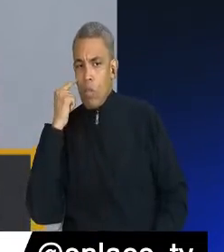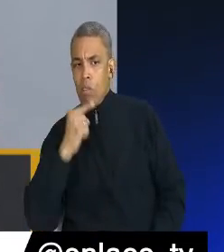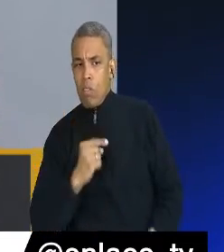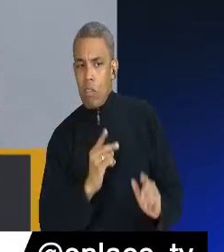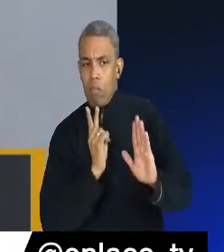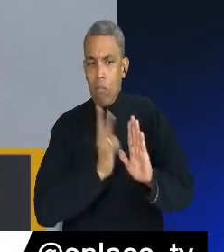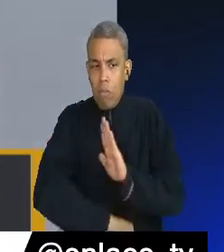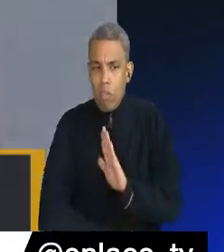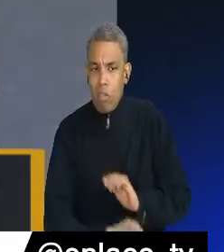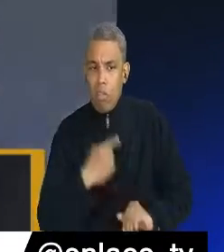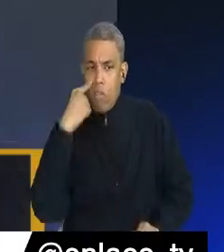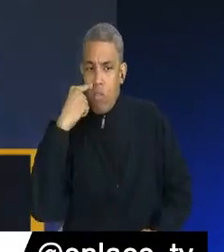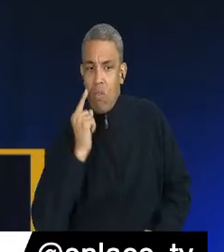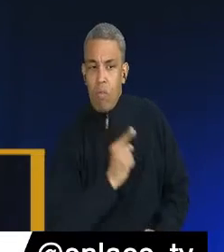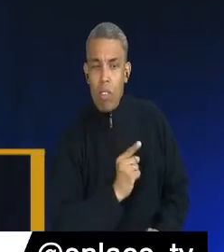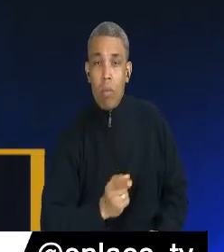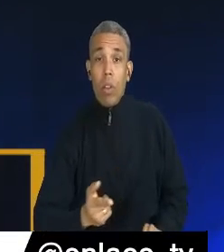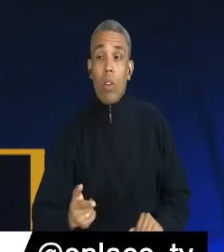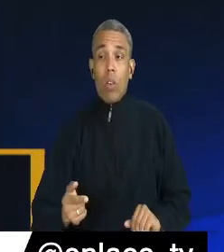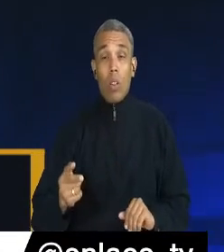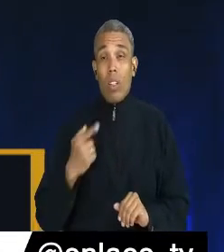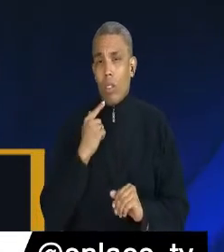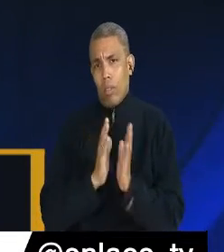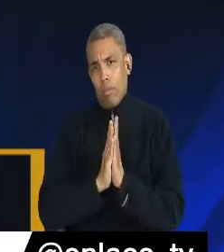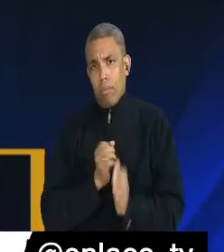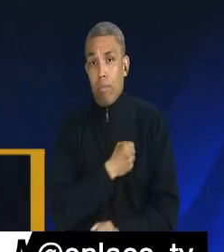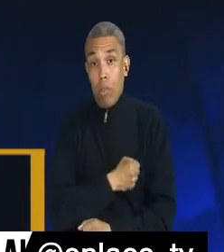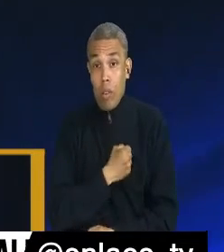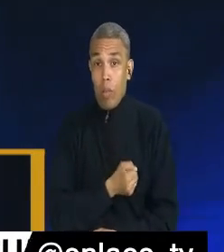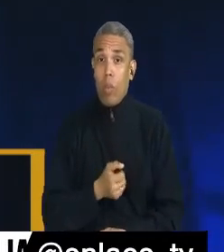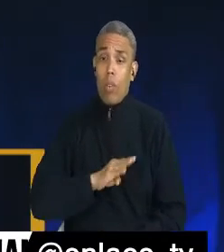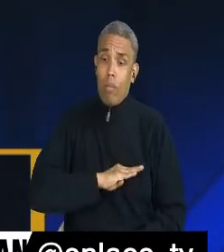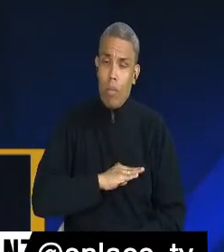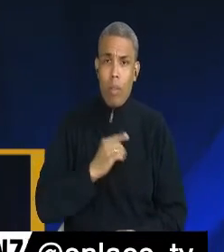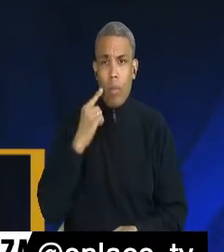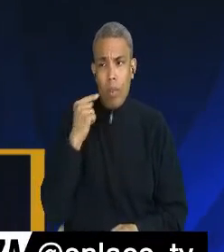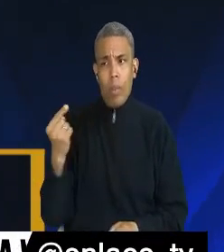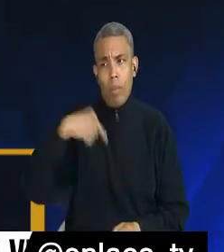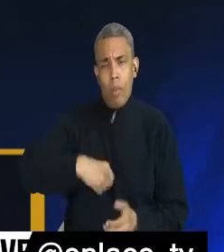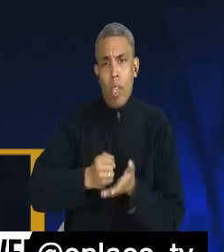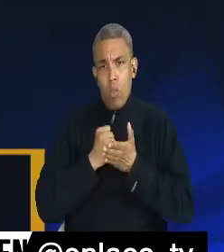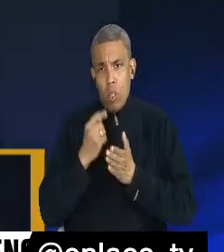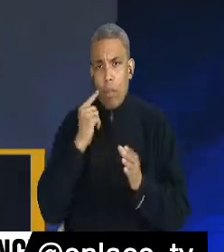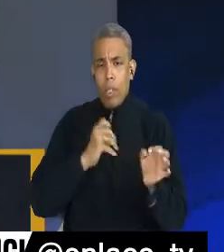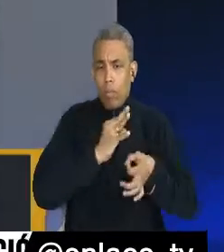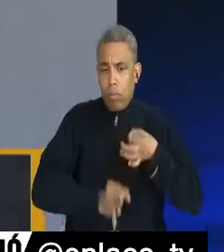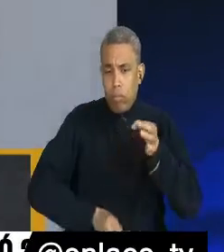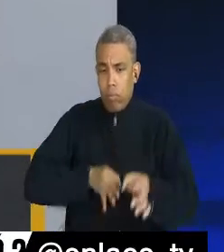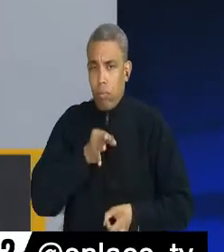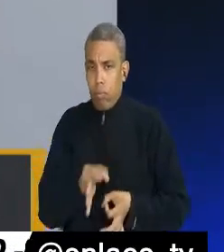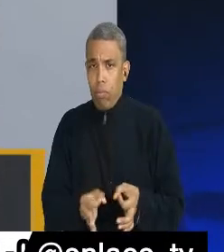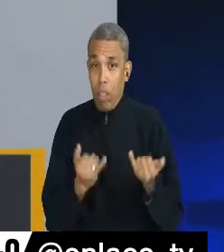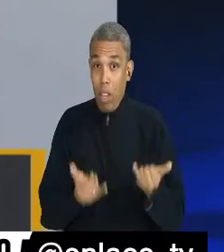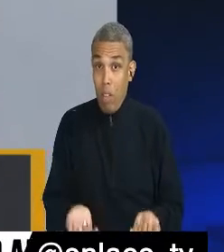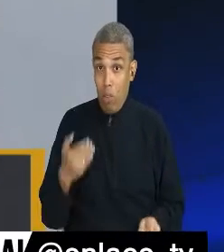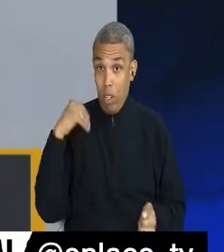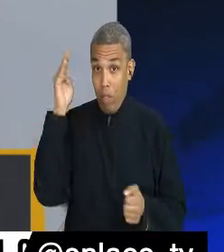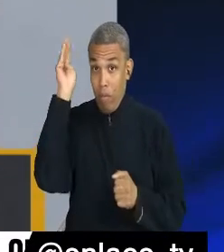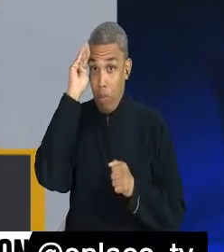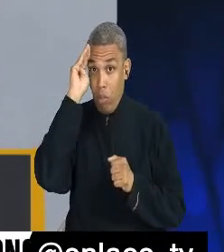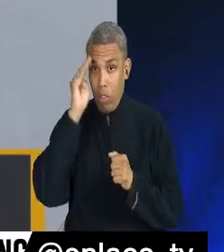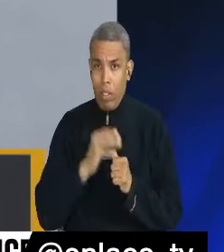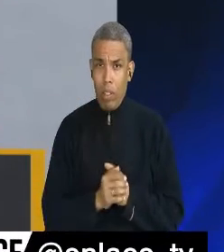incrementar su seguridad la policía por su parte frente a esa situación aseguró que aún ante sus instalaciones